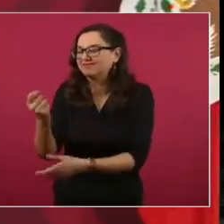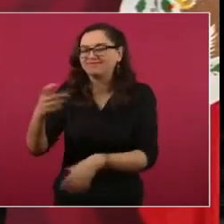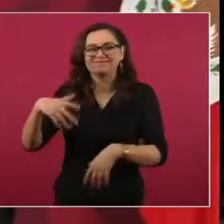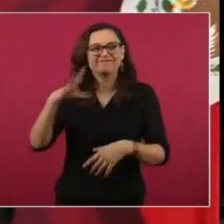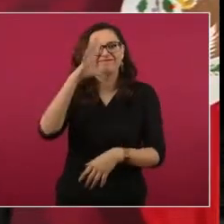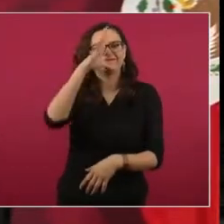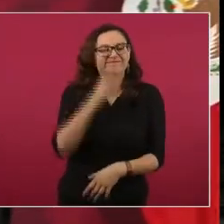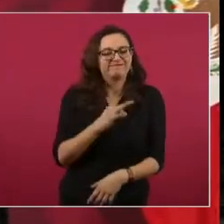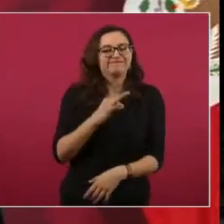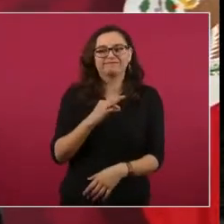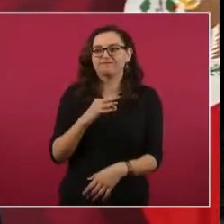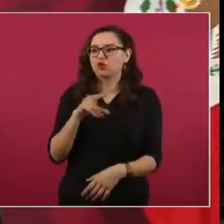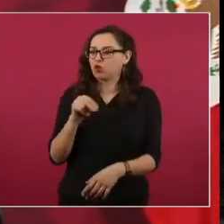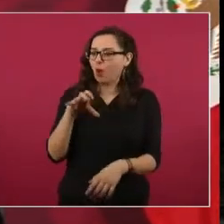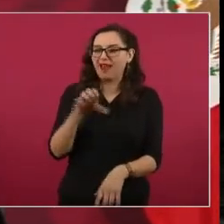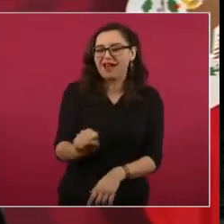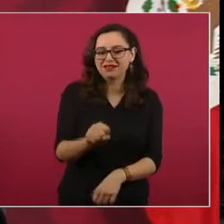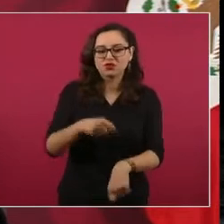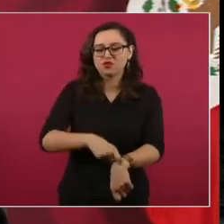que fuese gente